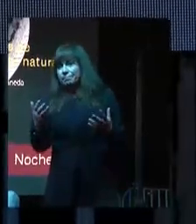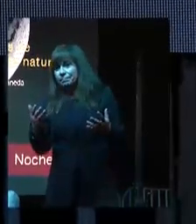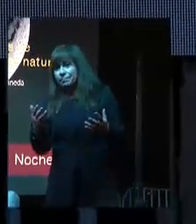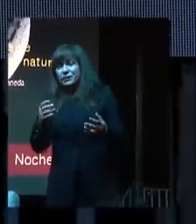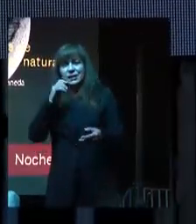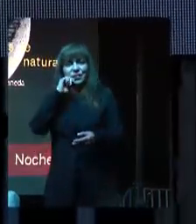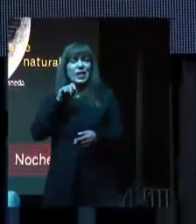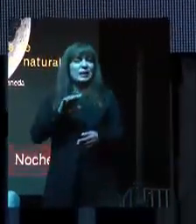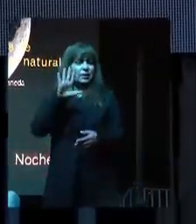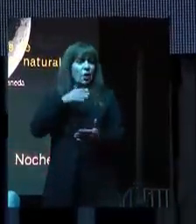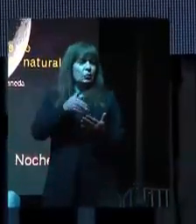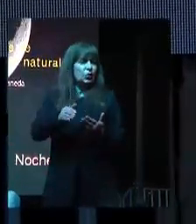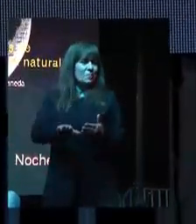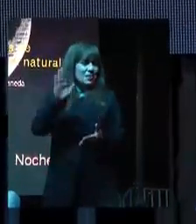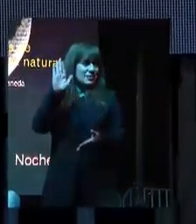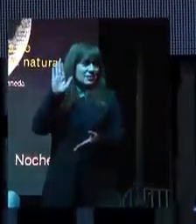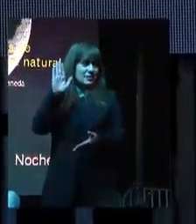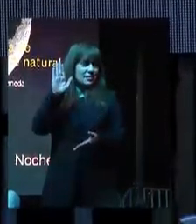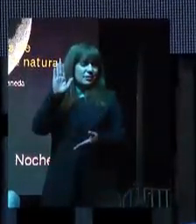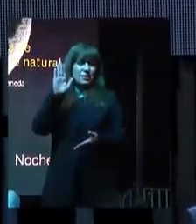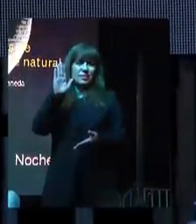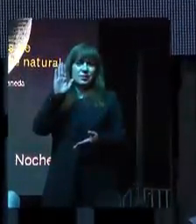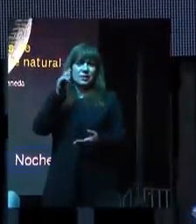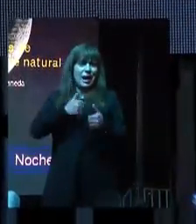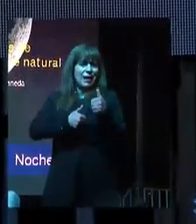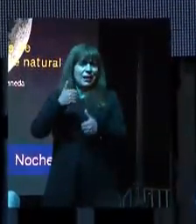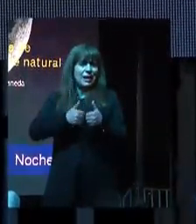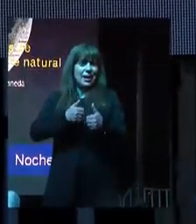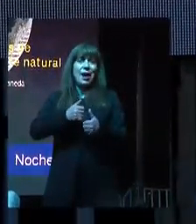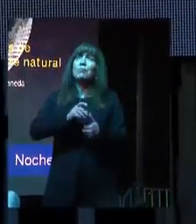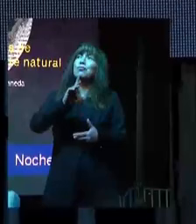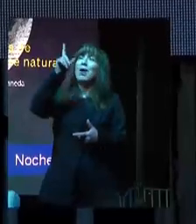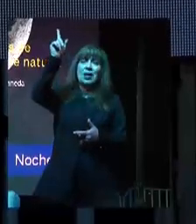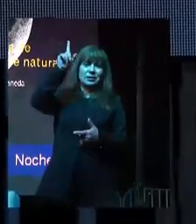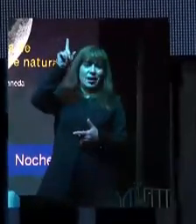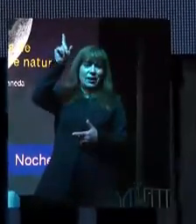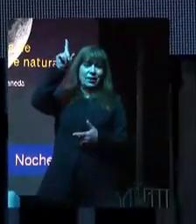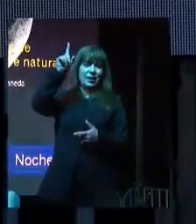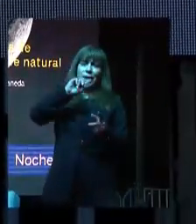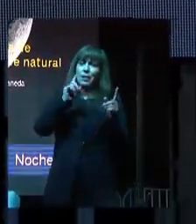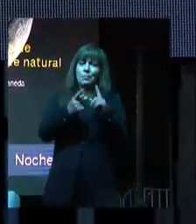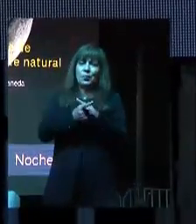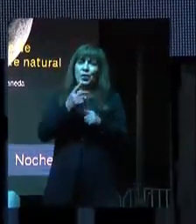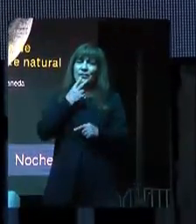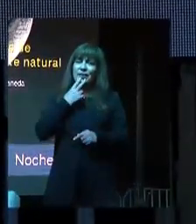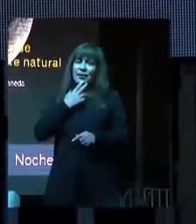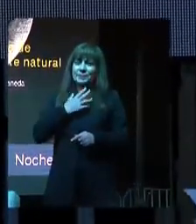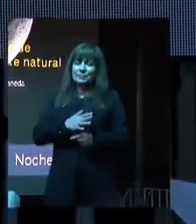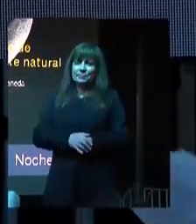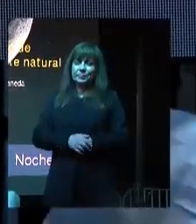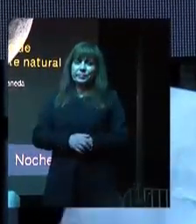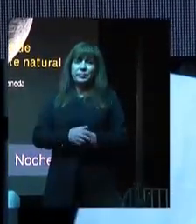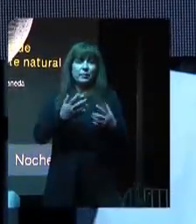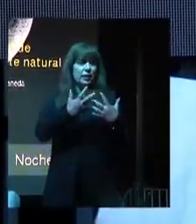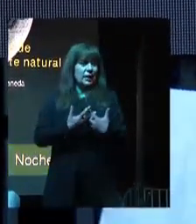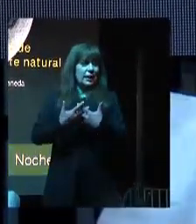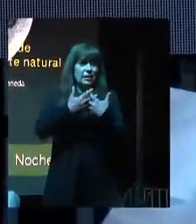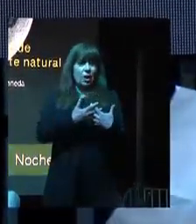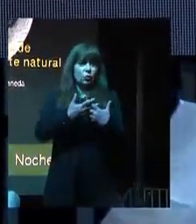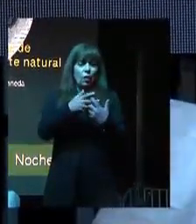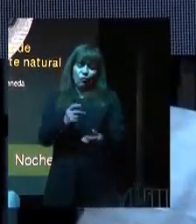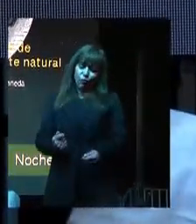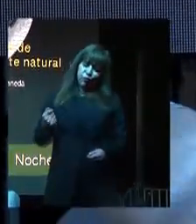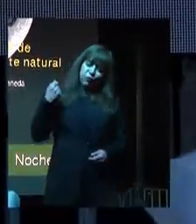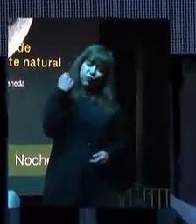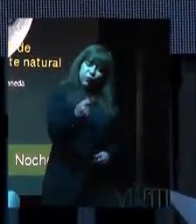en Chile. Entonces la carrera espacial nos cambió la vida. Y Estados Unidos invirtió